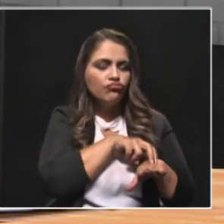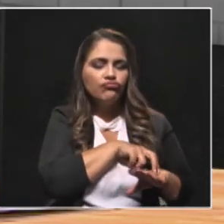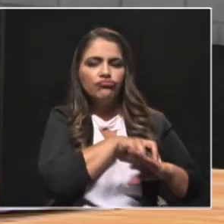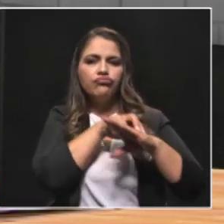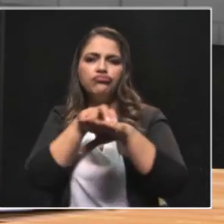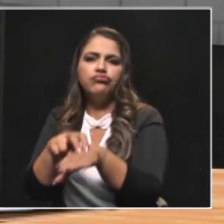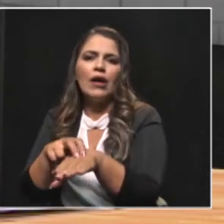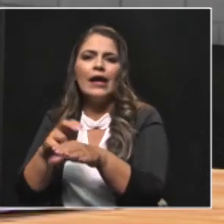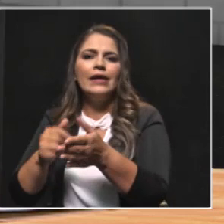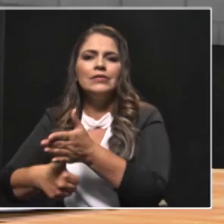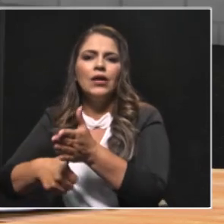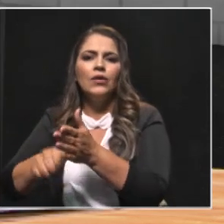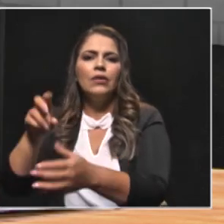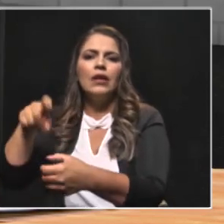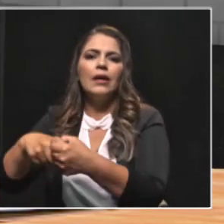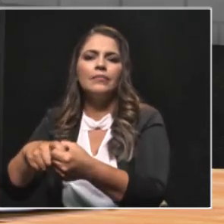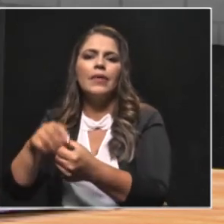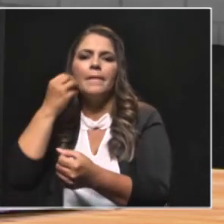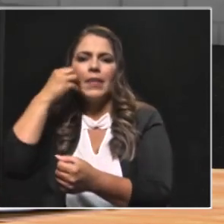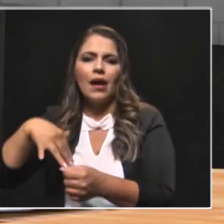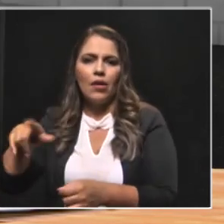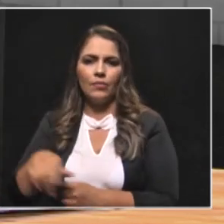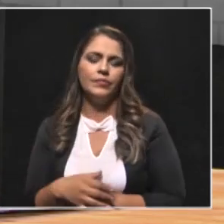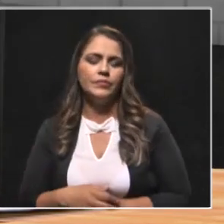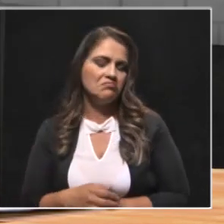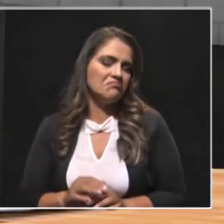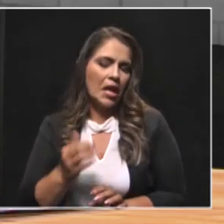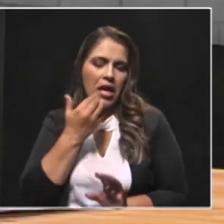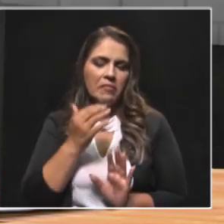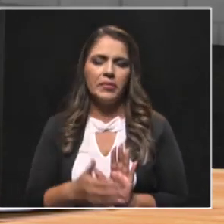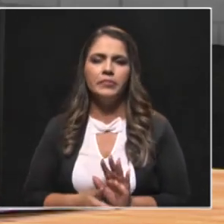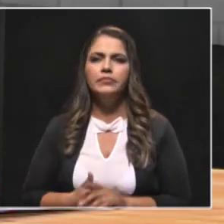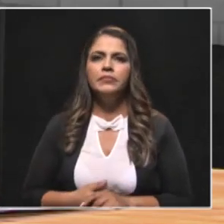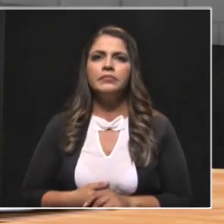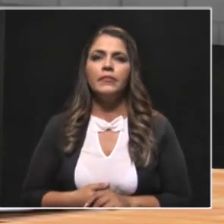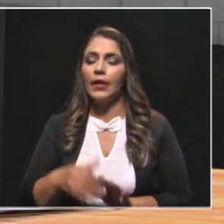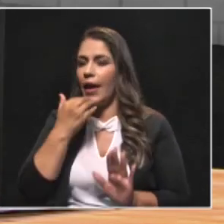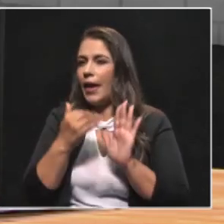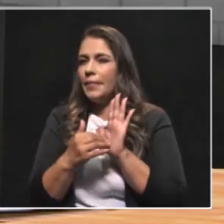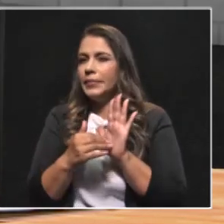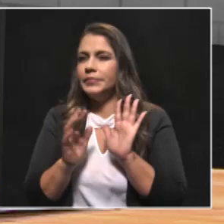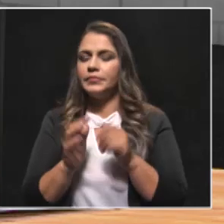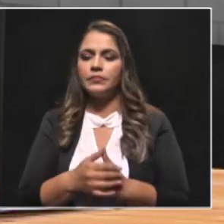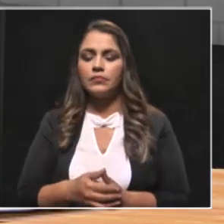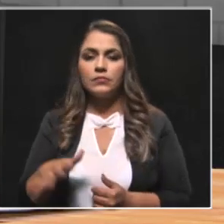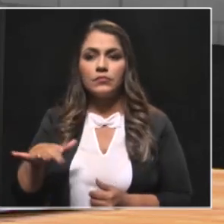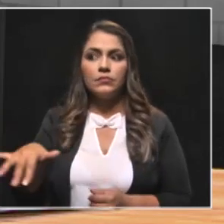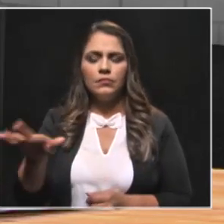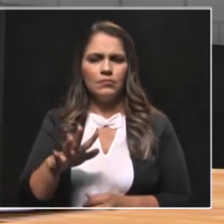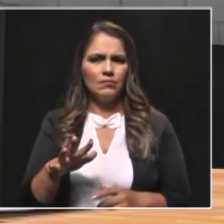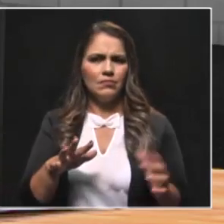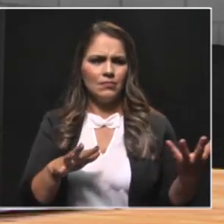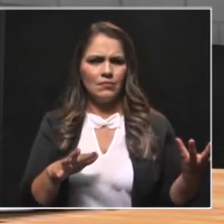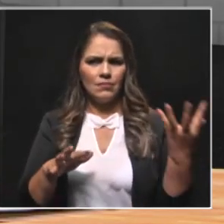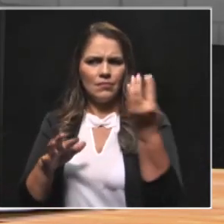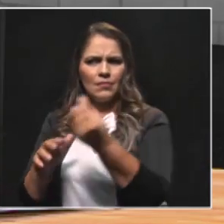cédula en Envigado, ¿cierto? Entonces, digamos que ahí estamos viendo que hay una irregularidad,